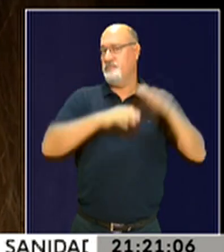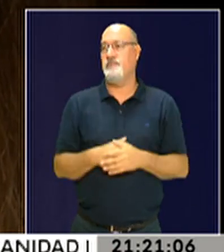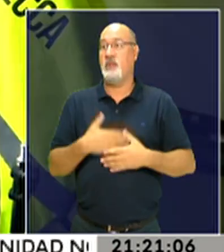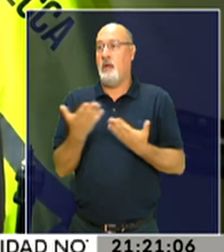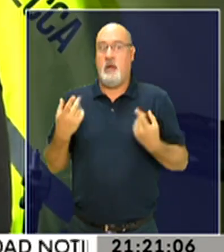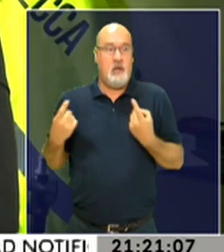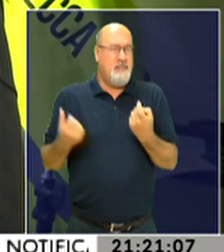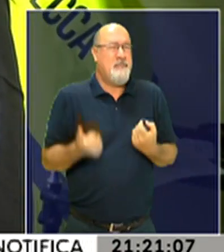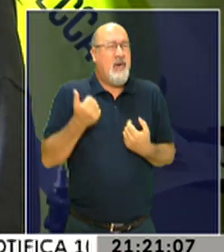seguir y contarlo